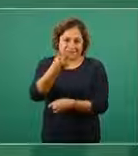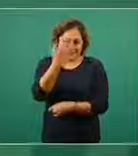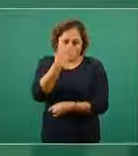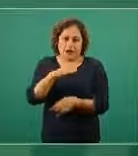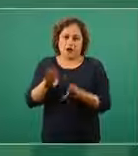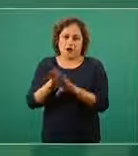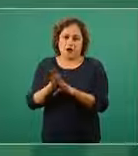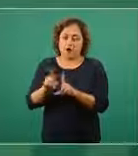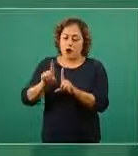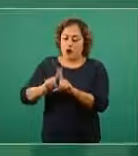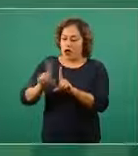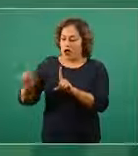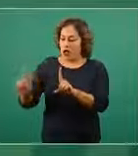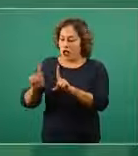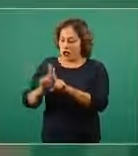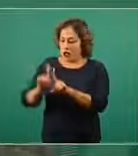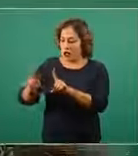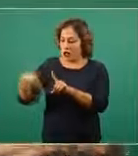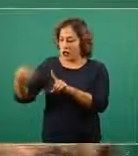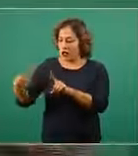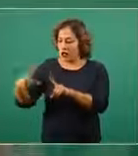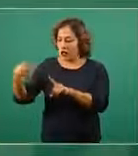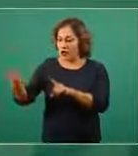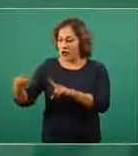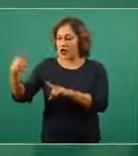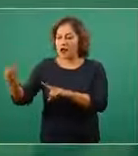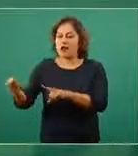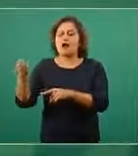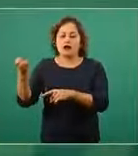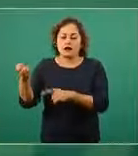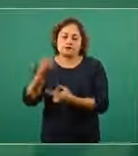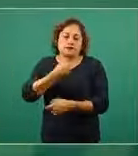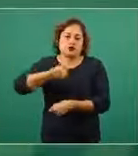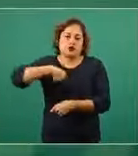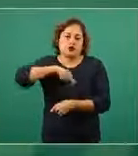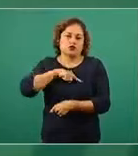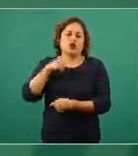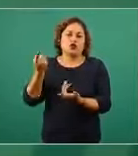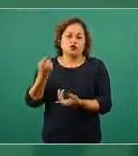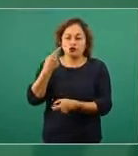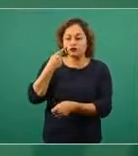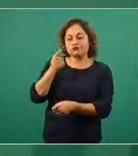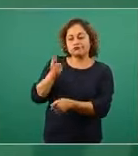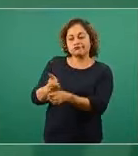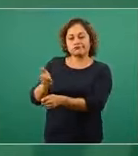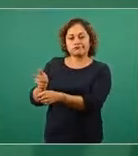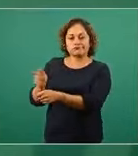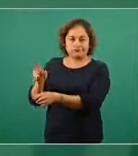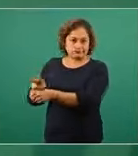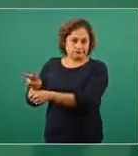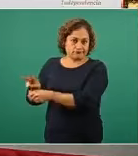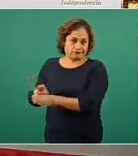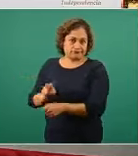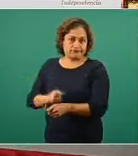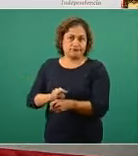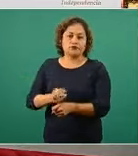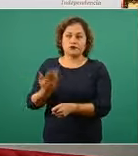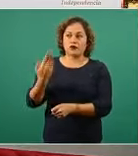Si estos a su vez tuvieron contacto, pues obviamente nosotros armamos operativos. Durante el 2020 atendimos varios